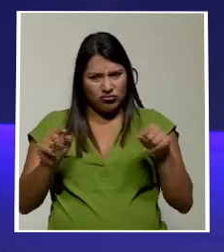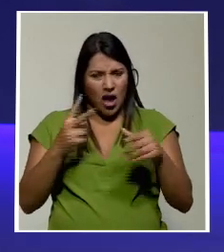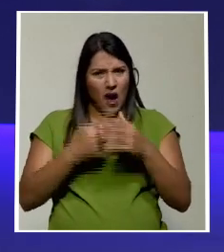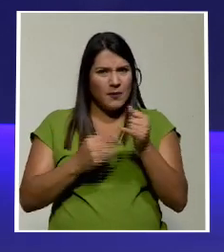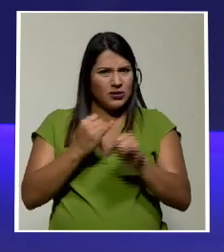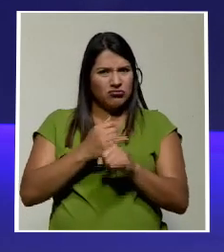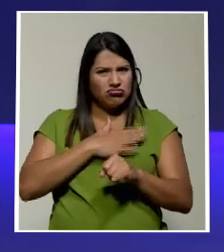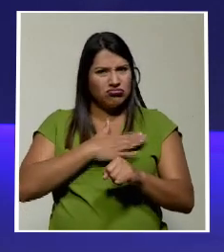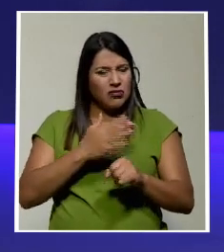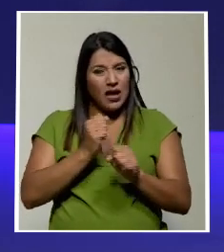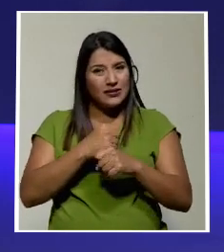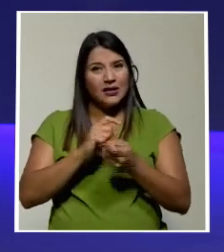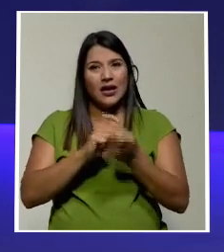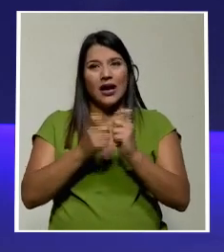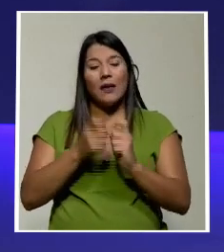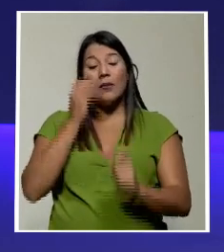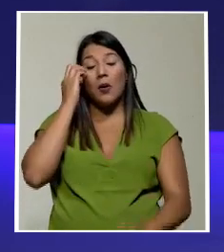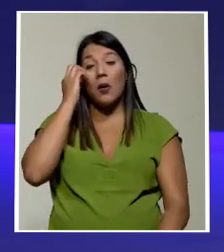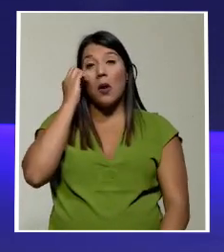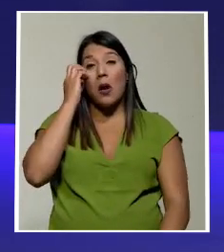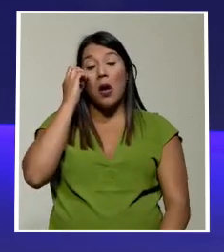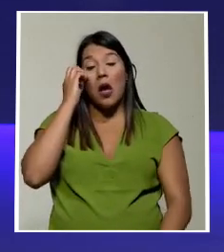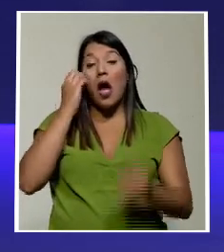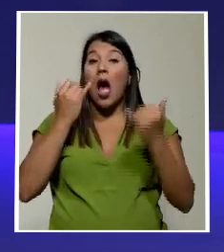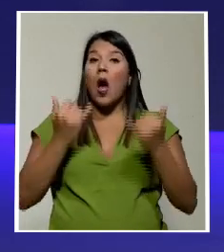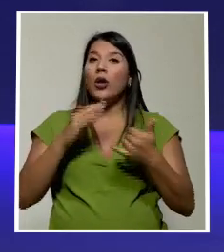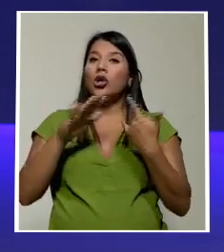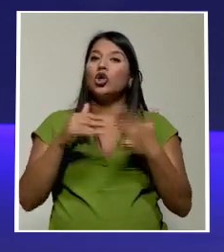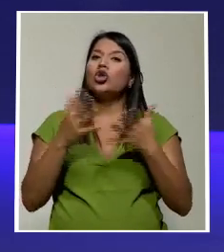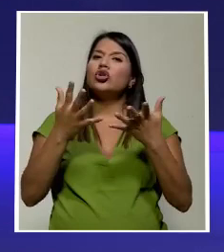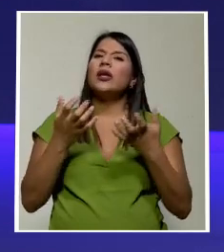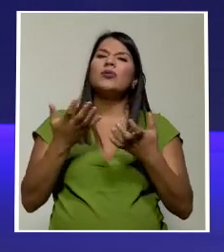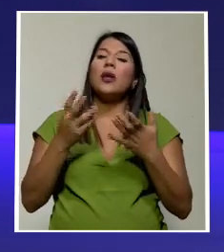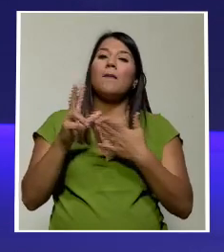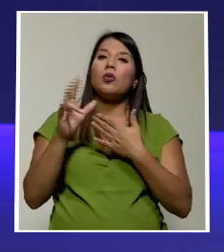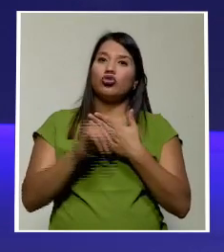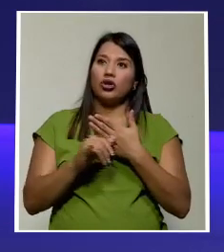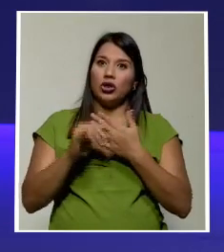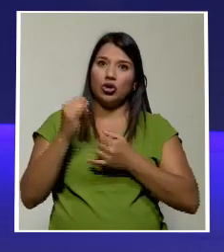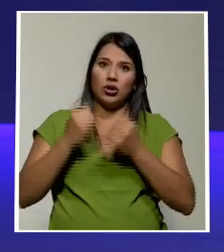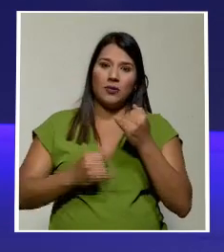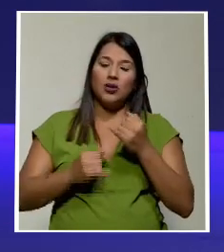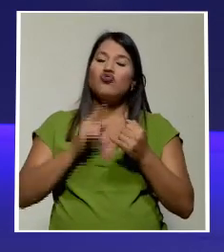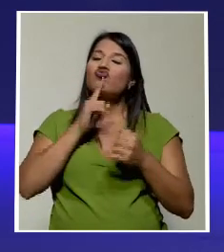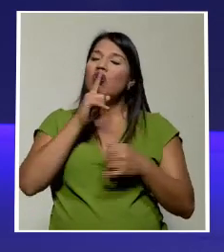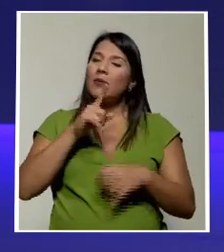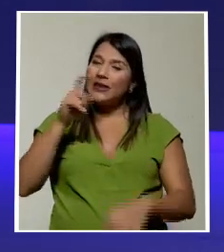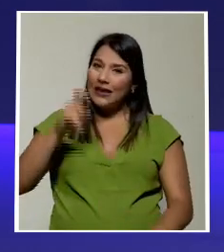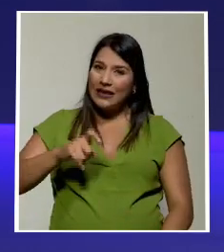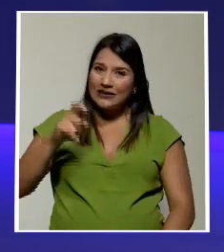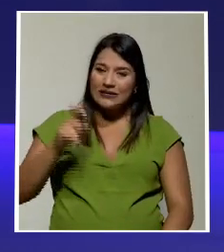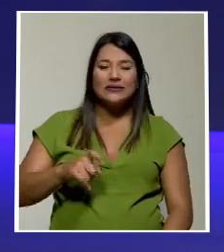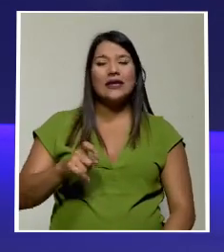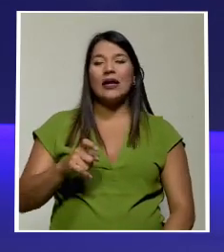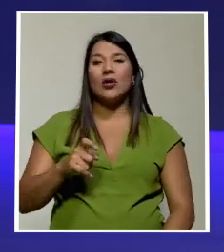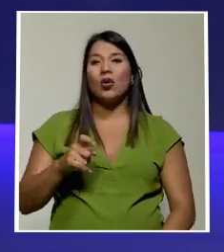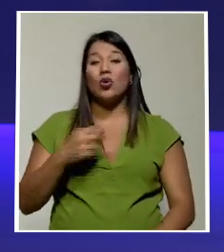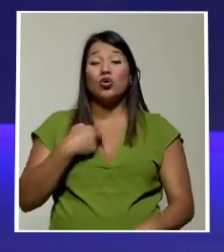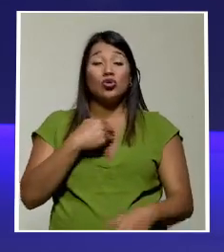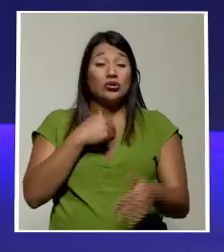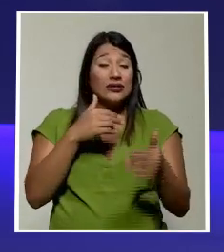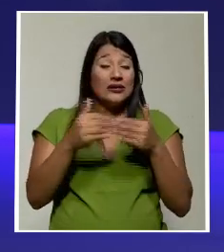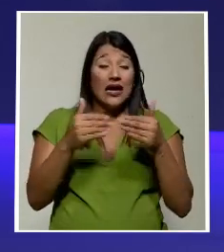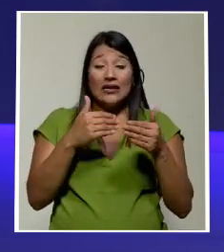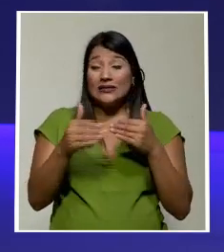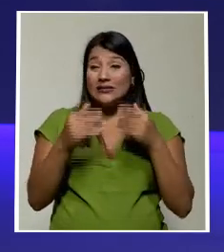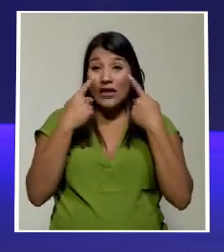hacerlo. Evidentemente todos queremos que este proyecto salga, es necesarísimo, estamos a 1 milímetro de que esto